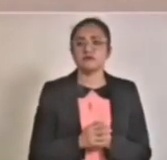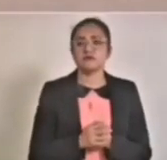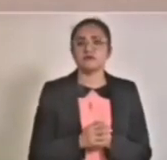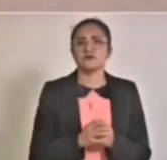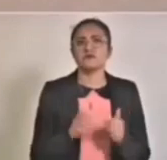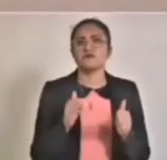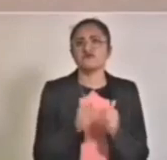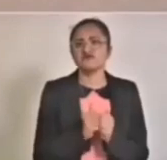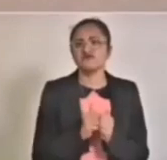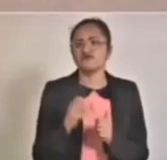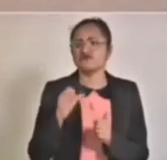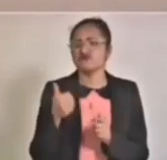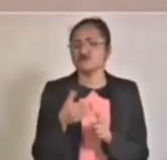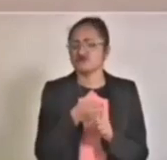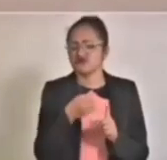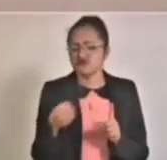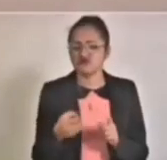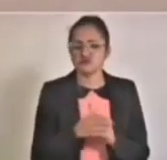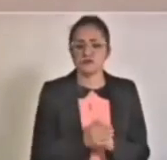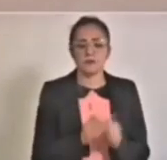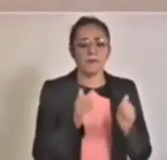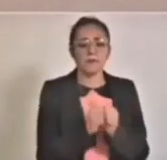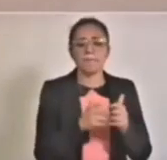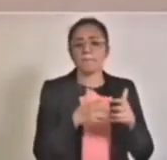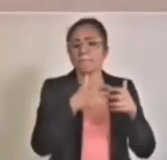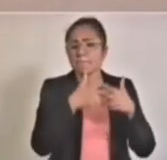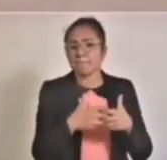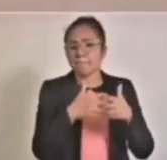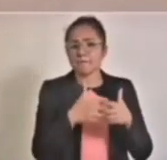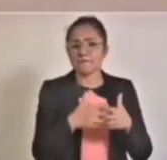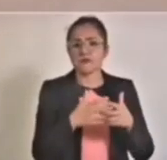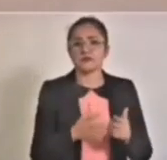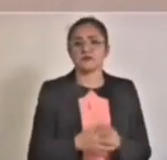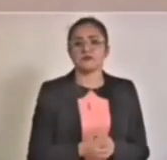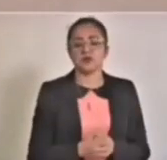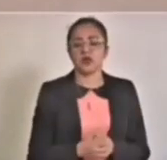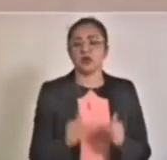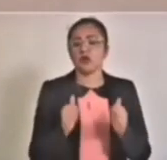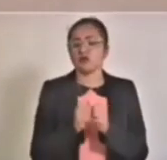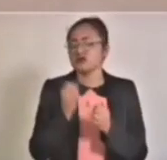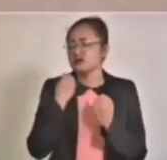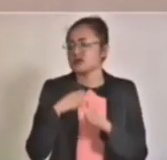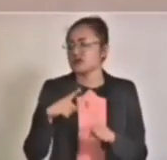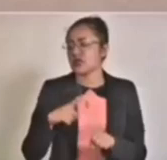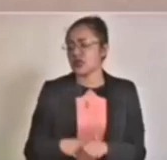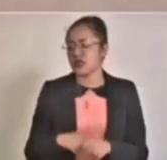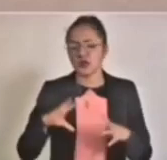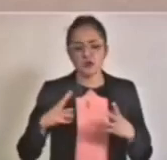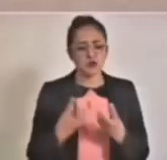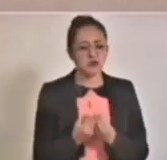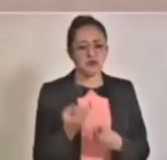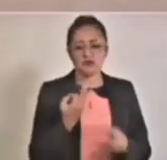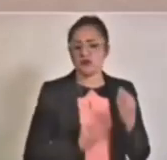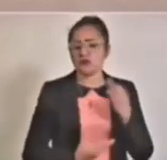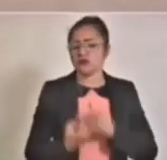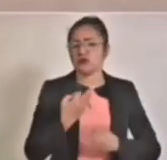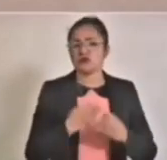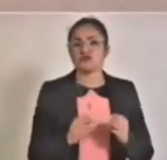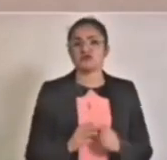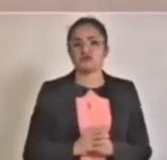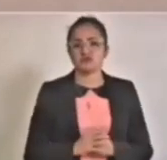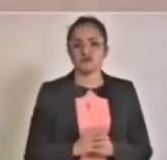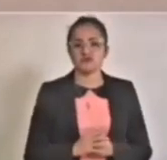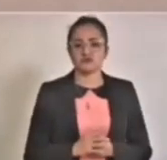con organizaciones, con empresarios, con sociedad en su conjunto.